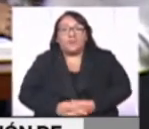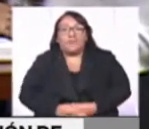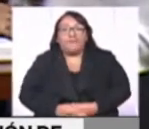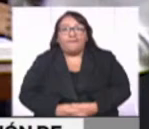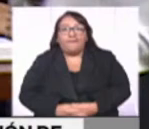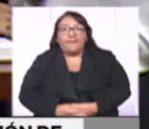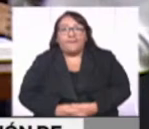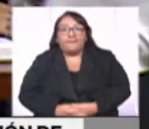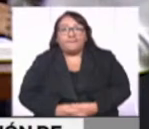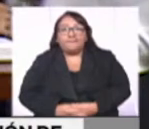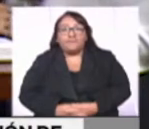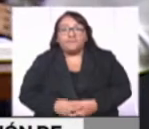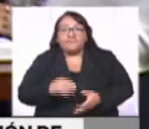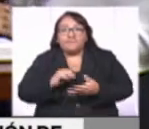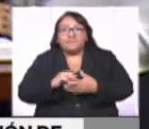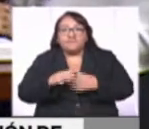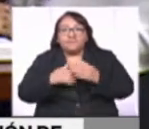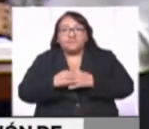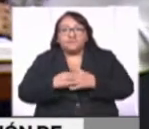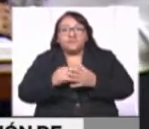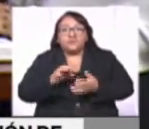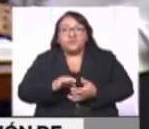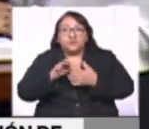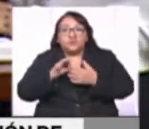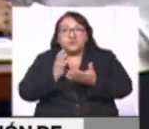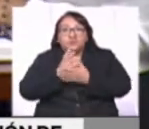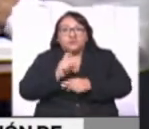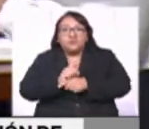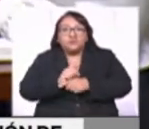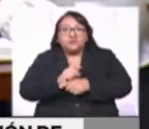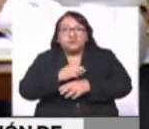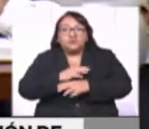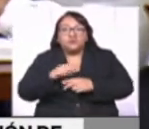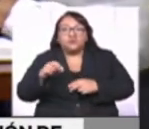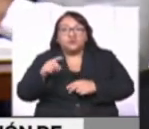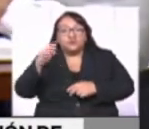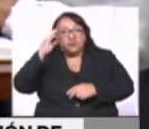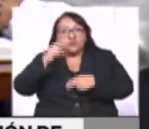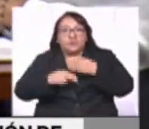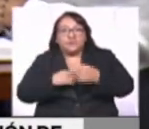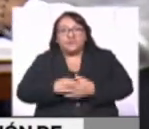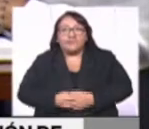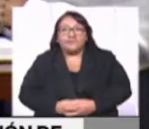ello radica la importancia de las escuelas de formación profesional y técnicas de la Policía Nacional del Perú.